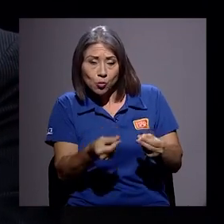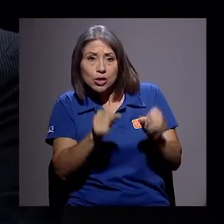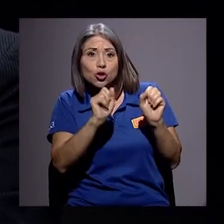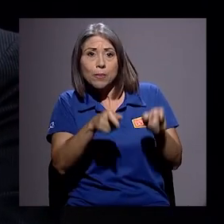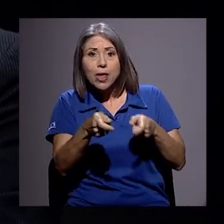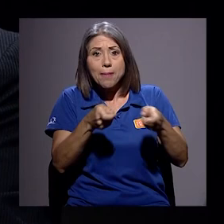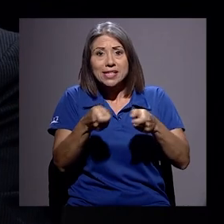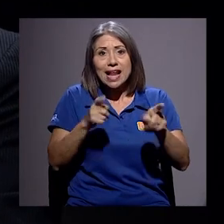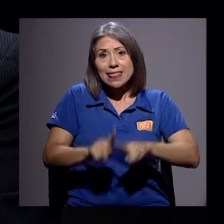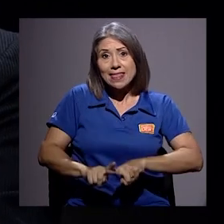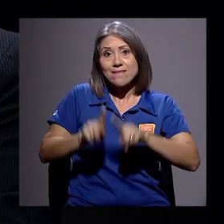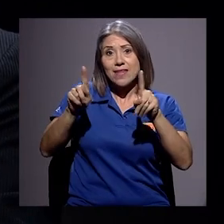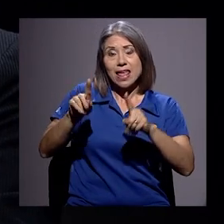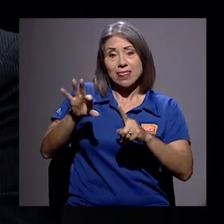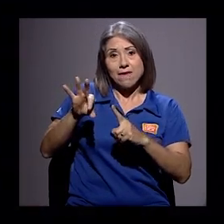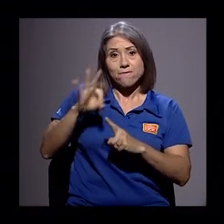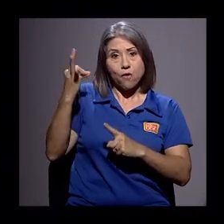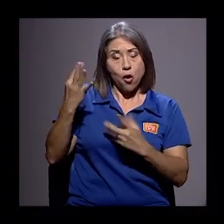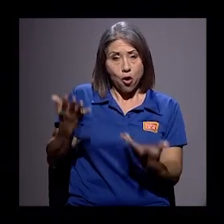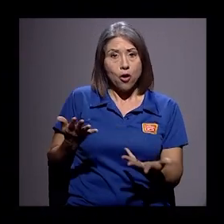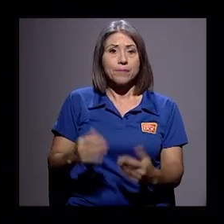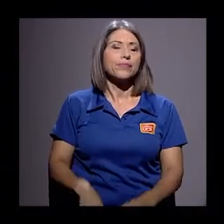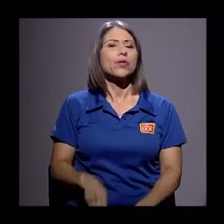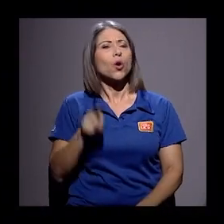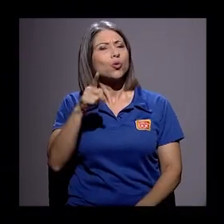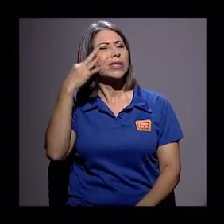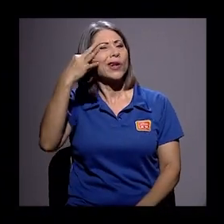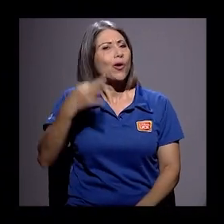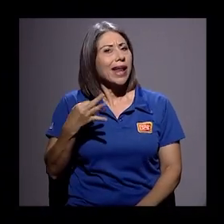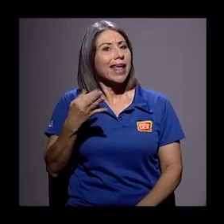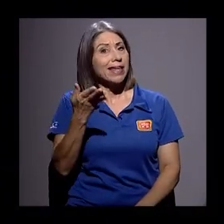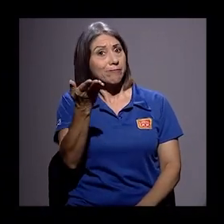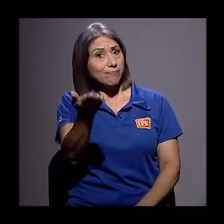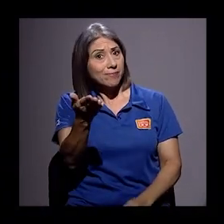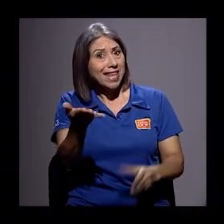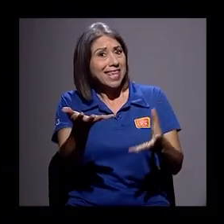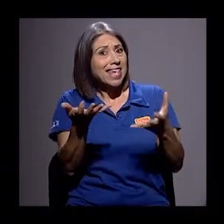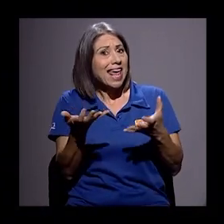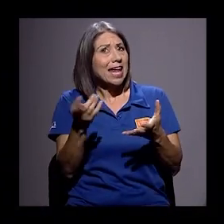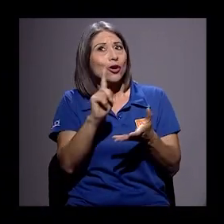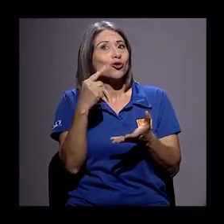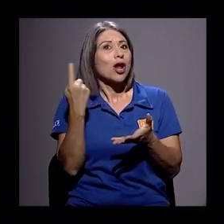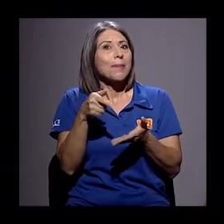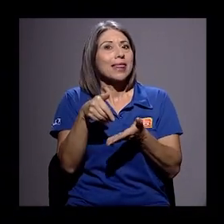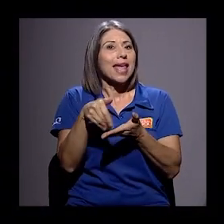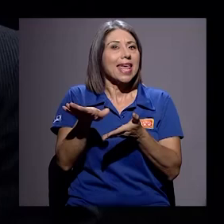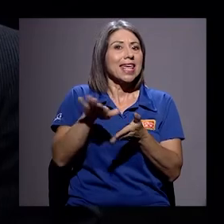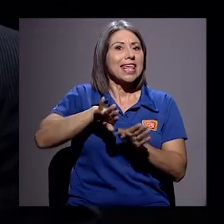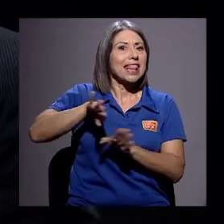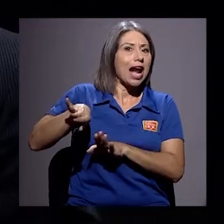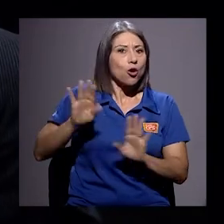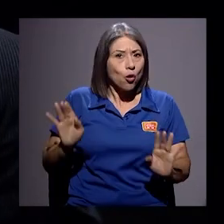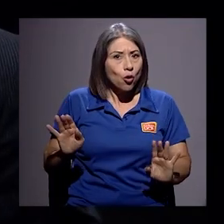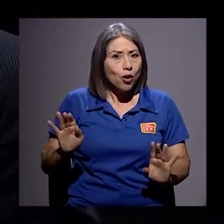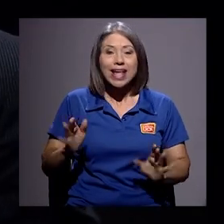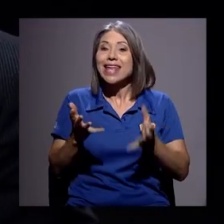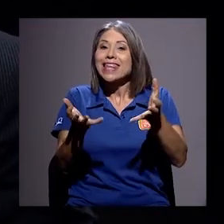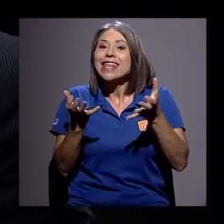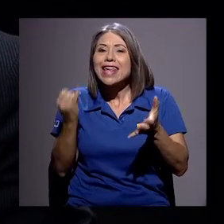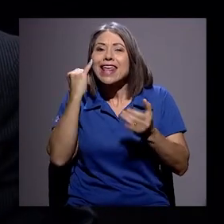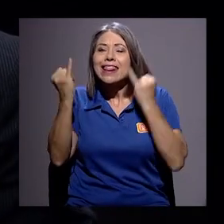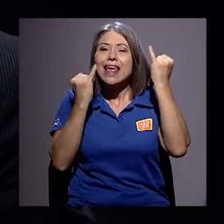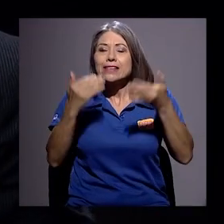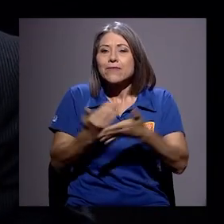de otra forma alternativa usted no cree que la ciudadanía quiere algo más que quitarlo nada más quiero ideas